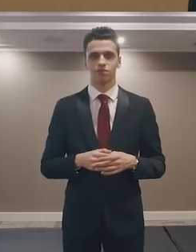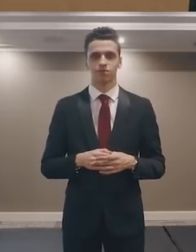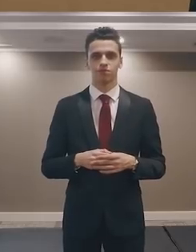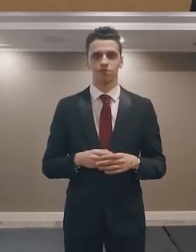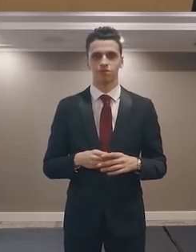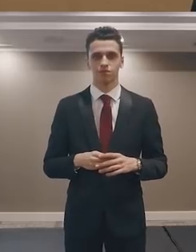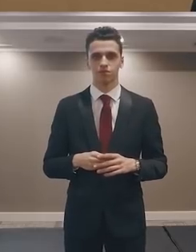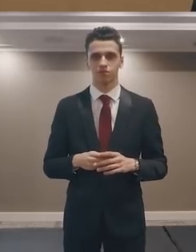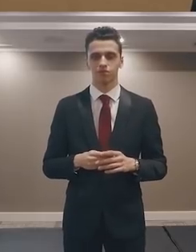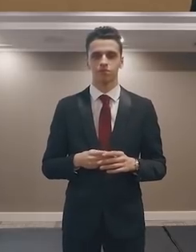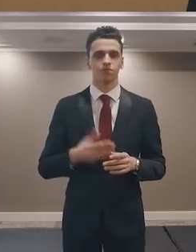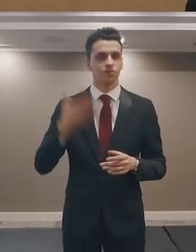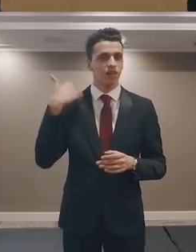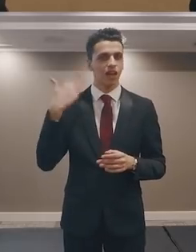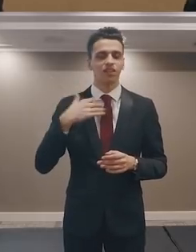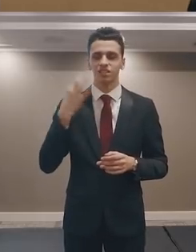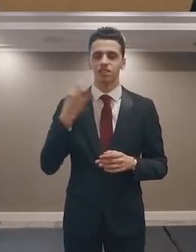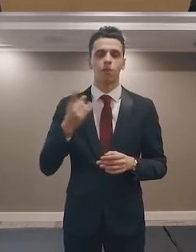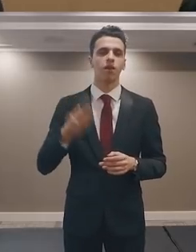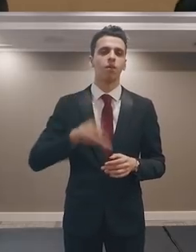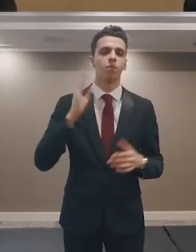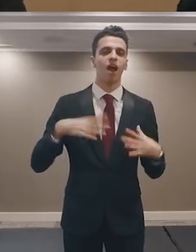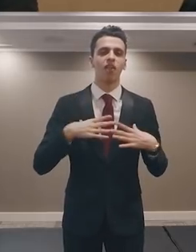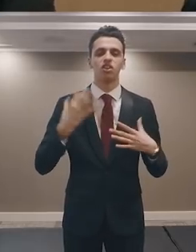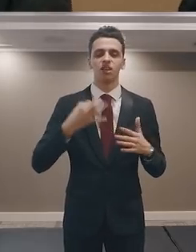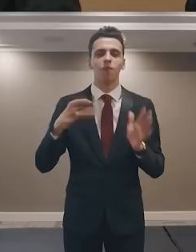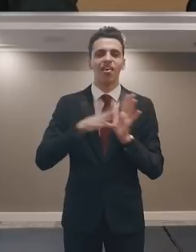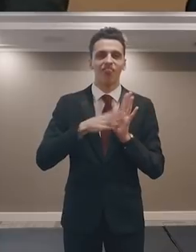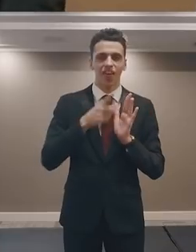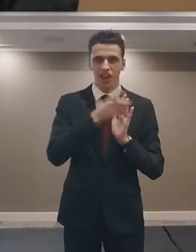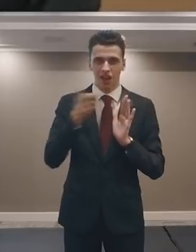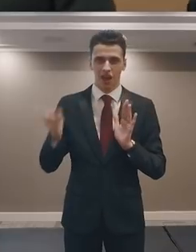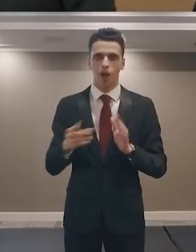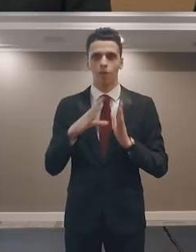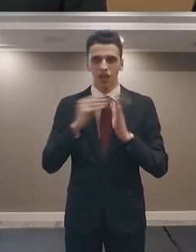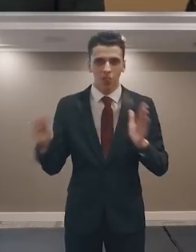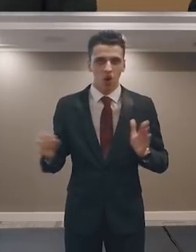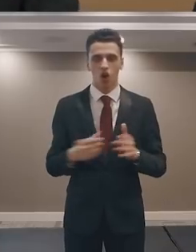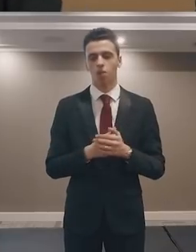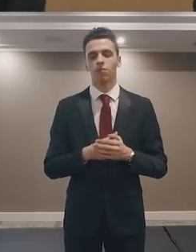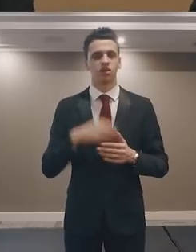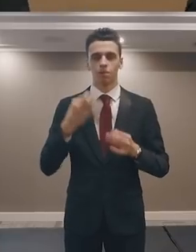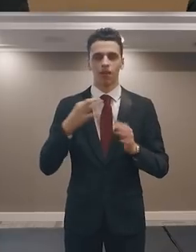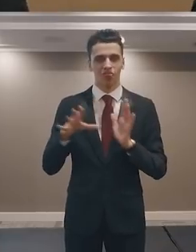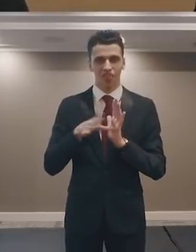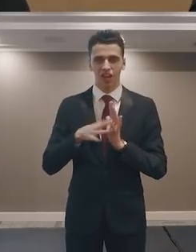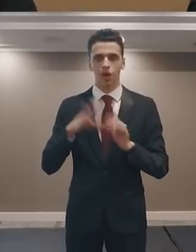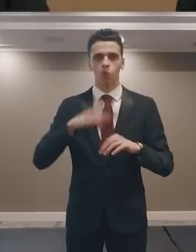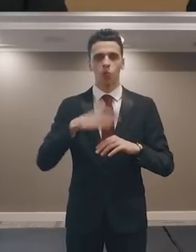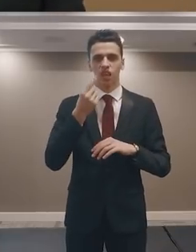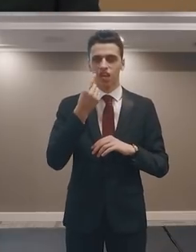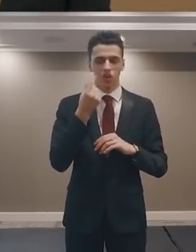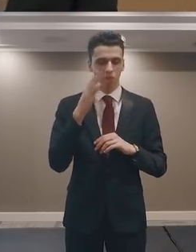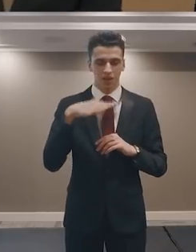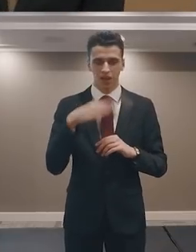aquí al lado cerquita pero ahora ahorramos incluso las y mis padres se van a ir de crucero y padres hablando a todo